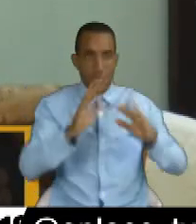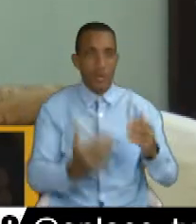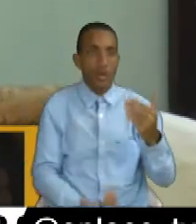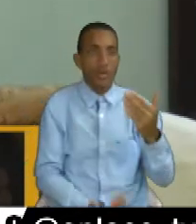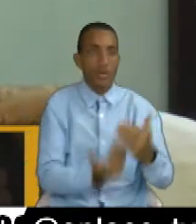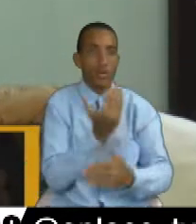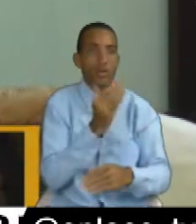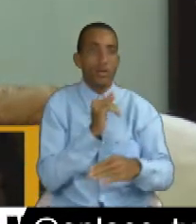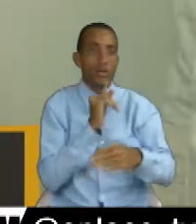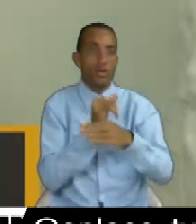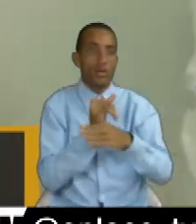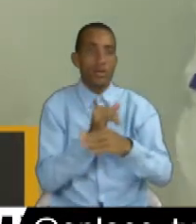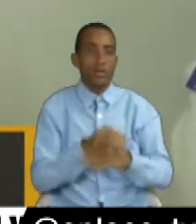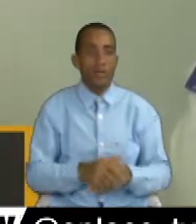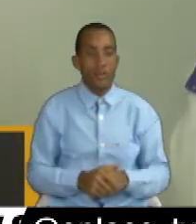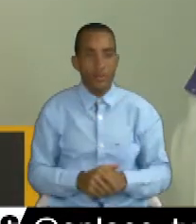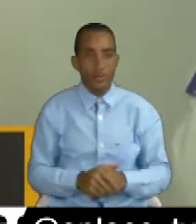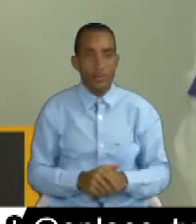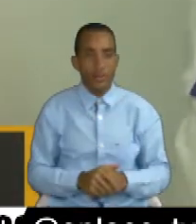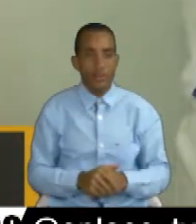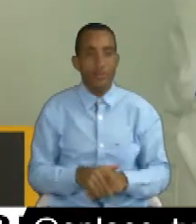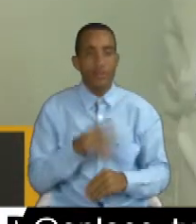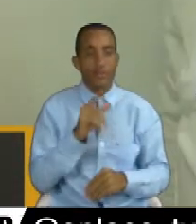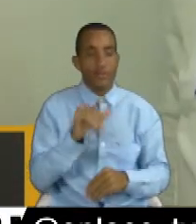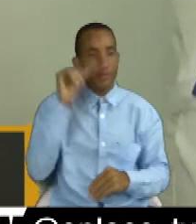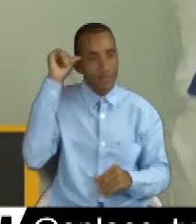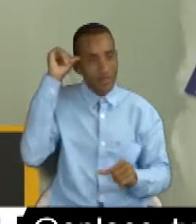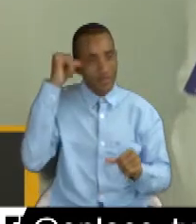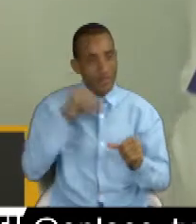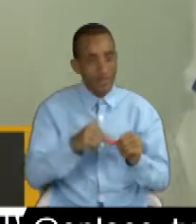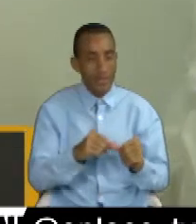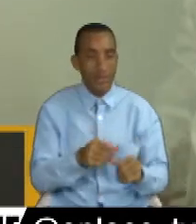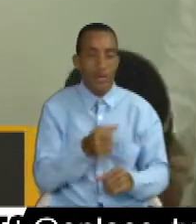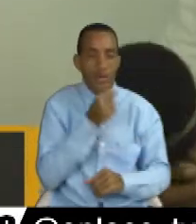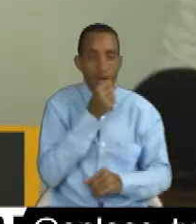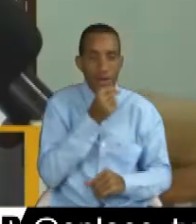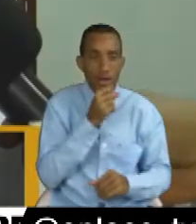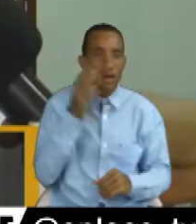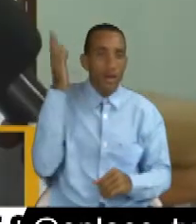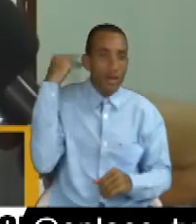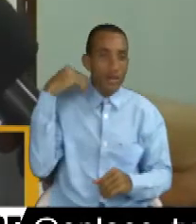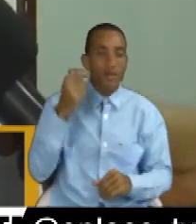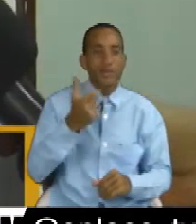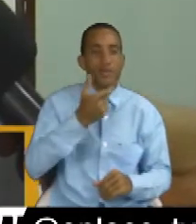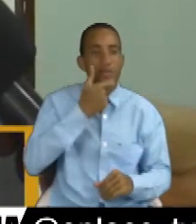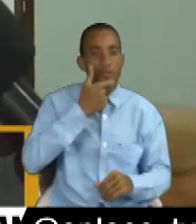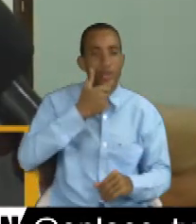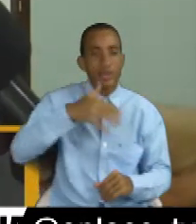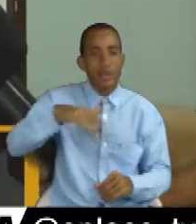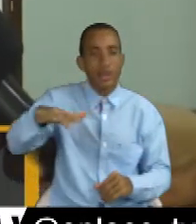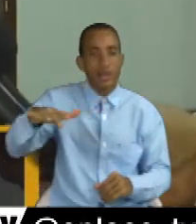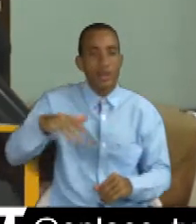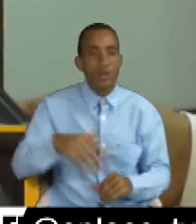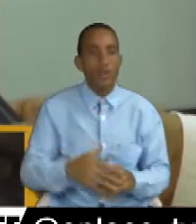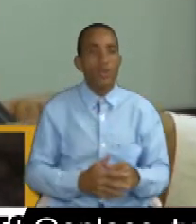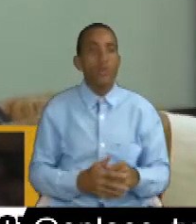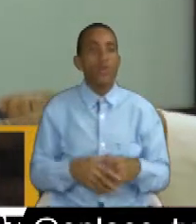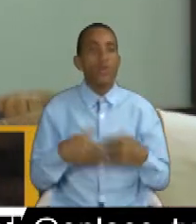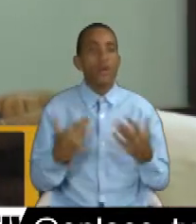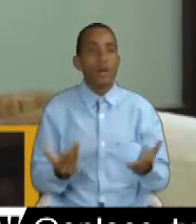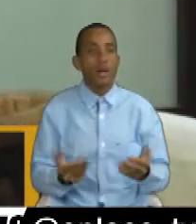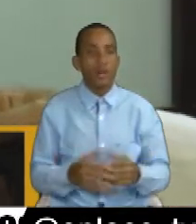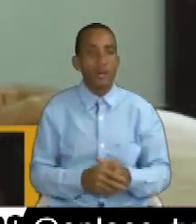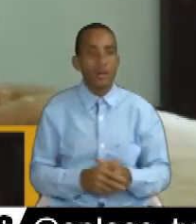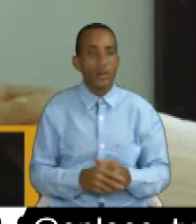Catedral de la Inmaculada. El obispo emérito recordó para Enlace Noticias cómo fue su obispado en Cincelejo. Esa trayectoria en Cincelejo quedan